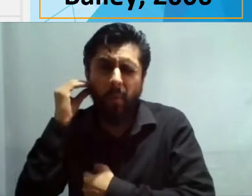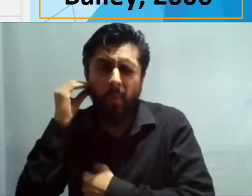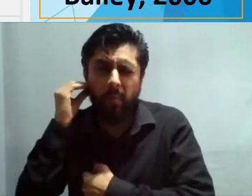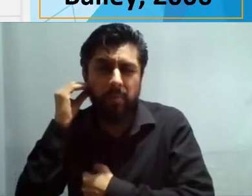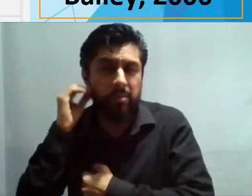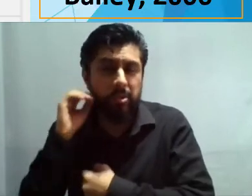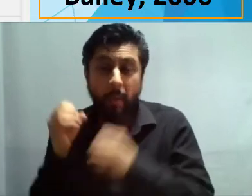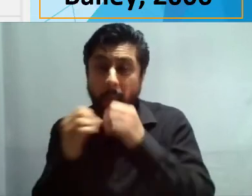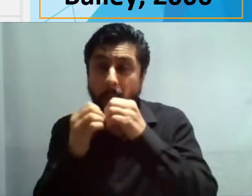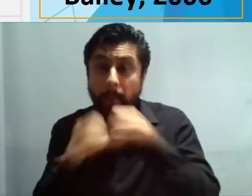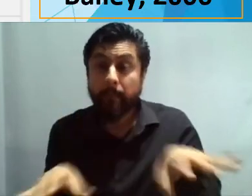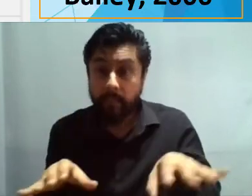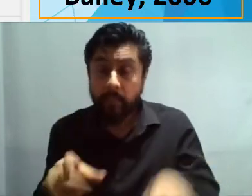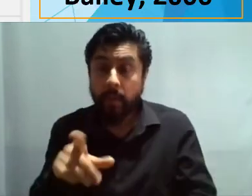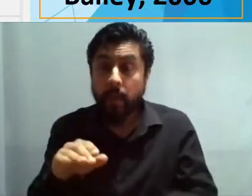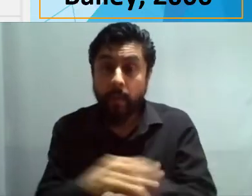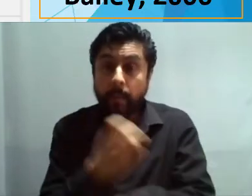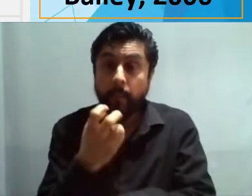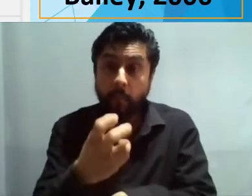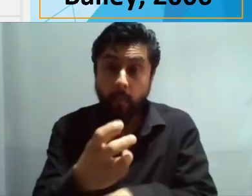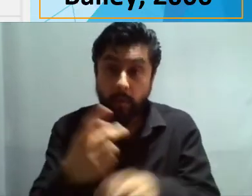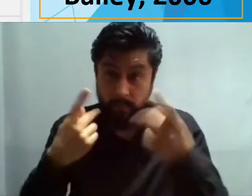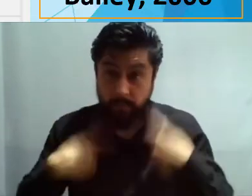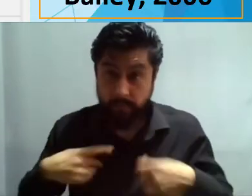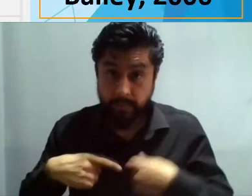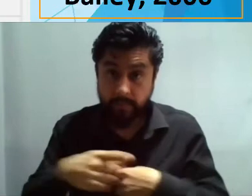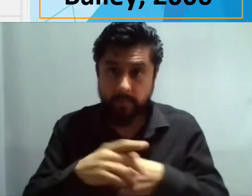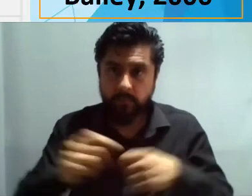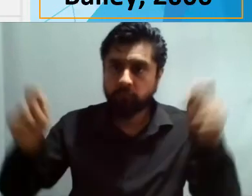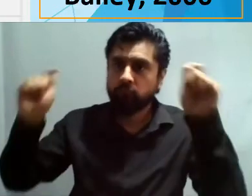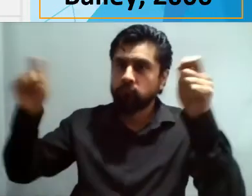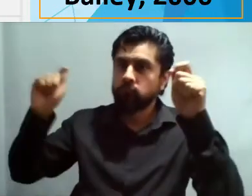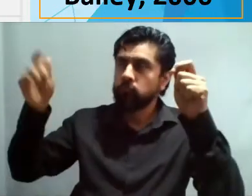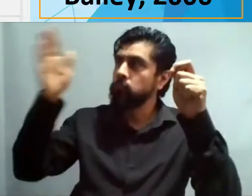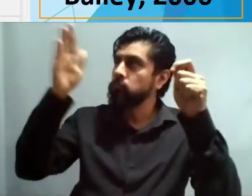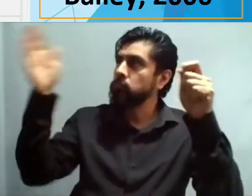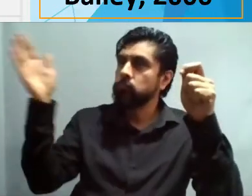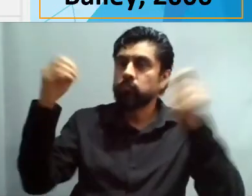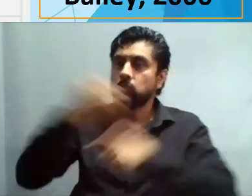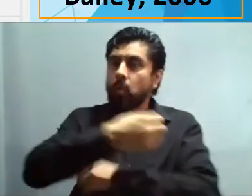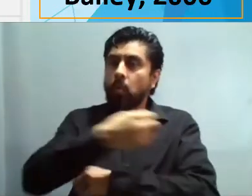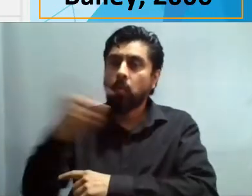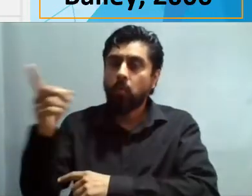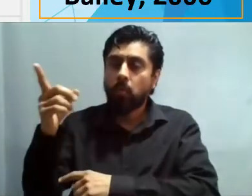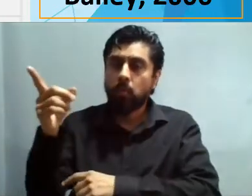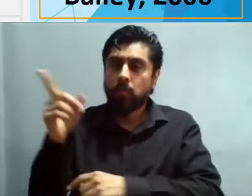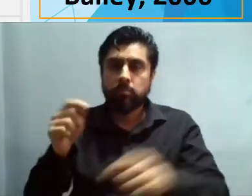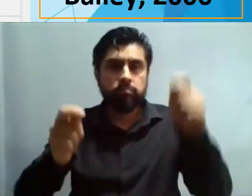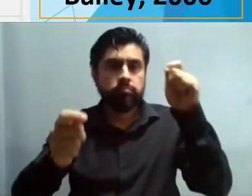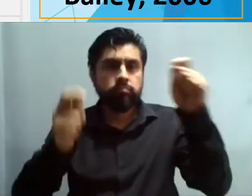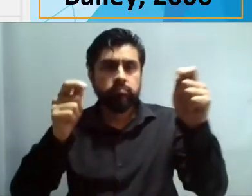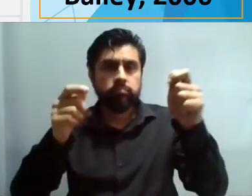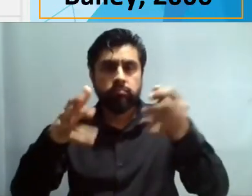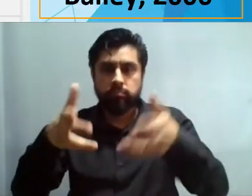visto que las personas que dirigen los aviones, que dicen, avión, vete a la derecha, avión, vete a la izquierda, quienes están en las